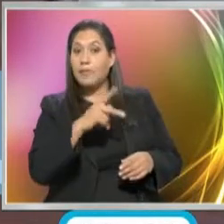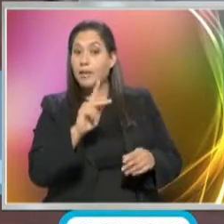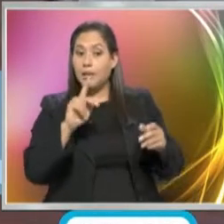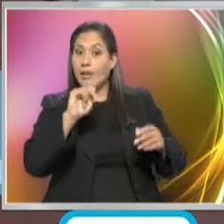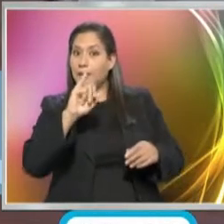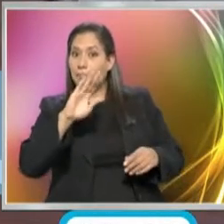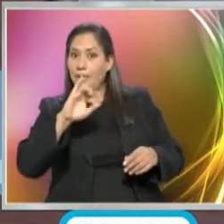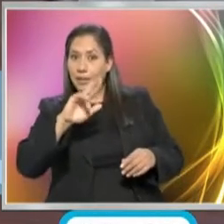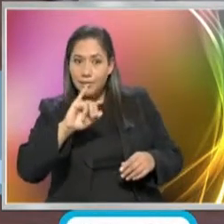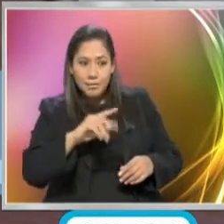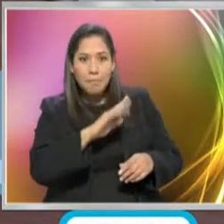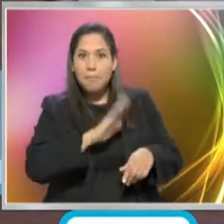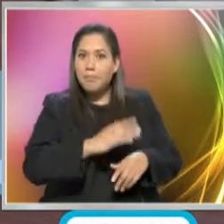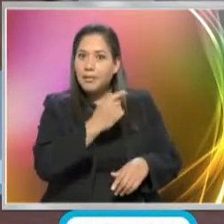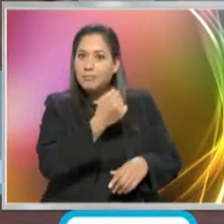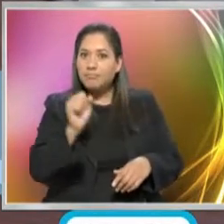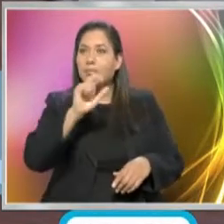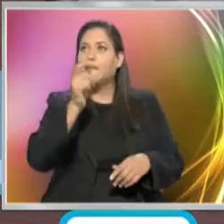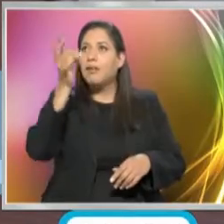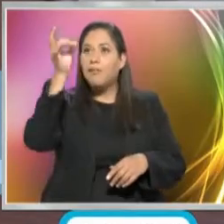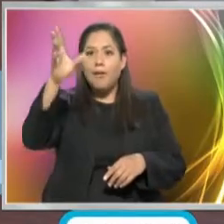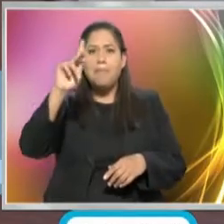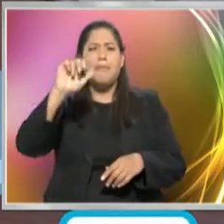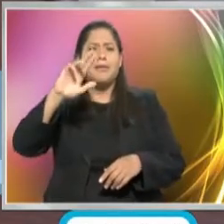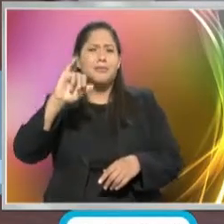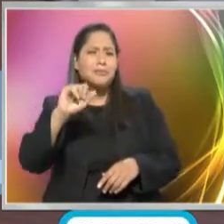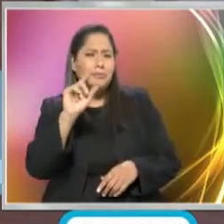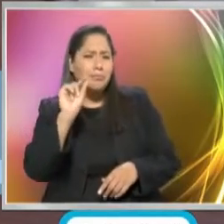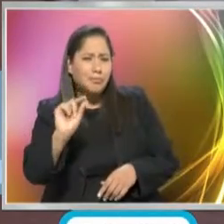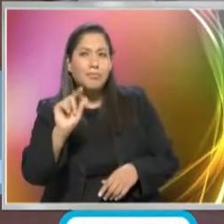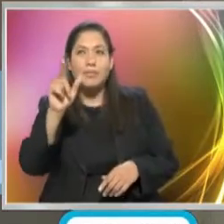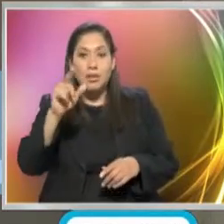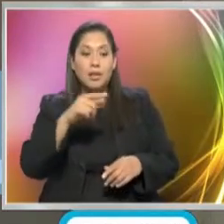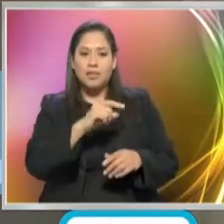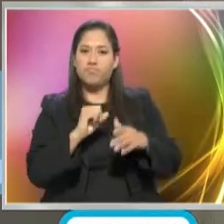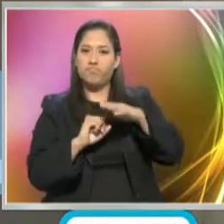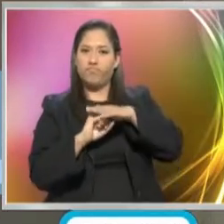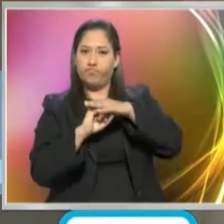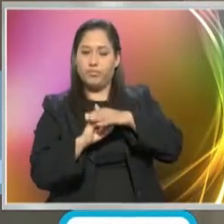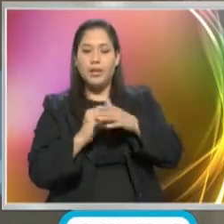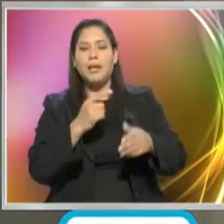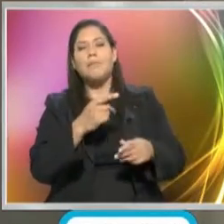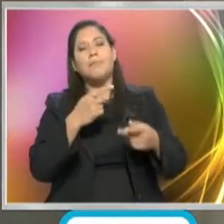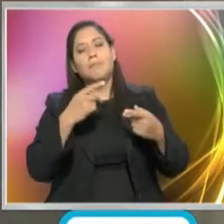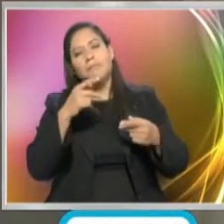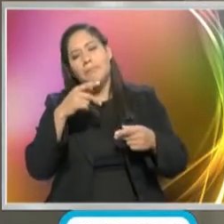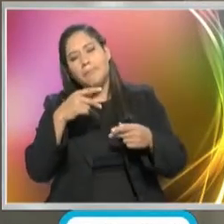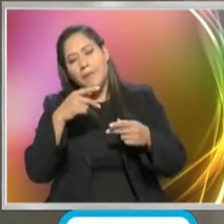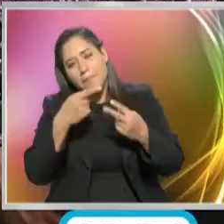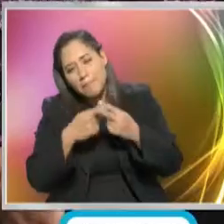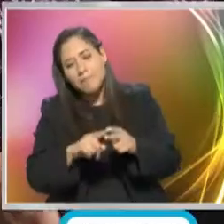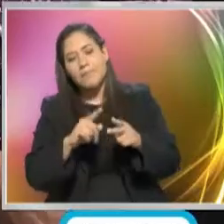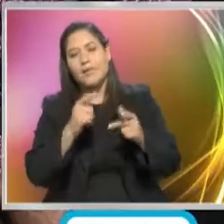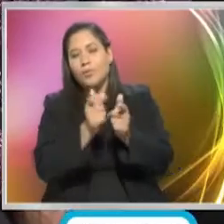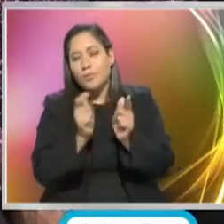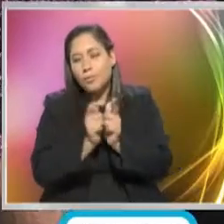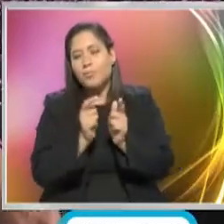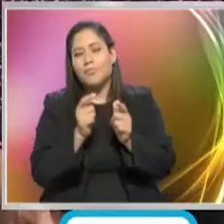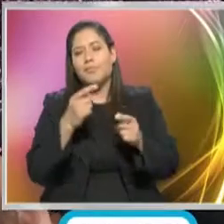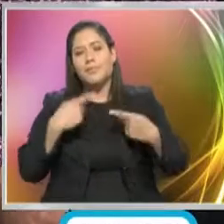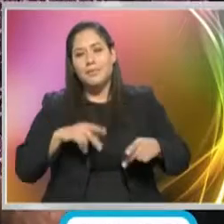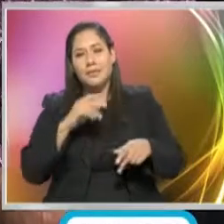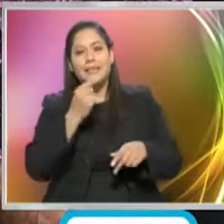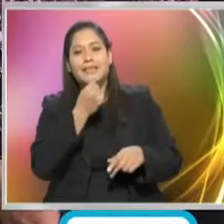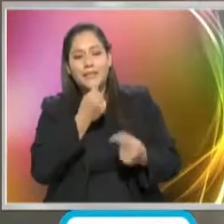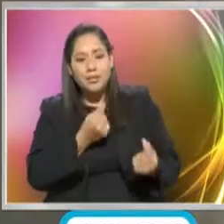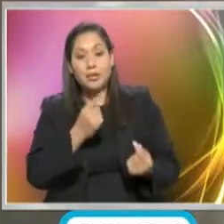mucho más grande que Parchís a lo largo de los años, ¿no? Sí, porque se consolidó. Empezó como un público infantil. Los metieron, déjame acordar, el